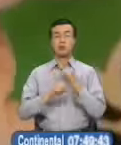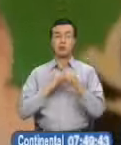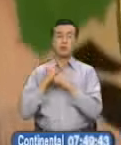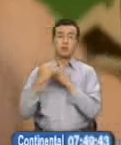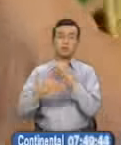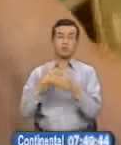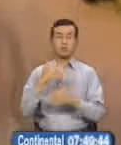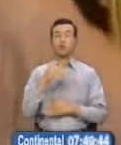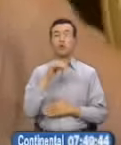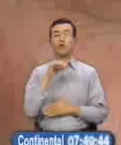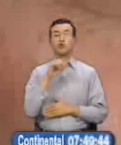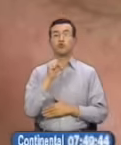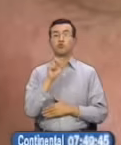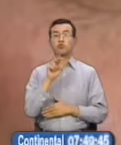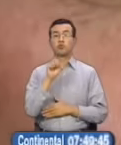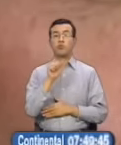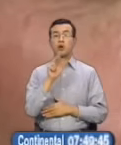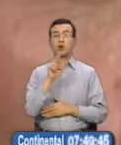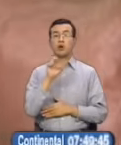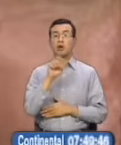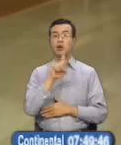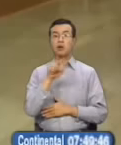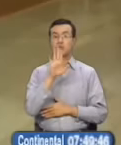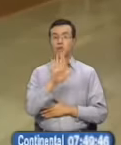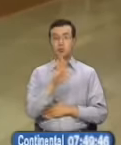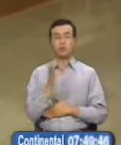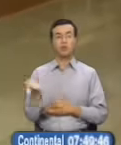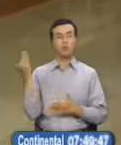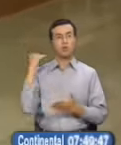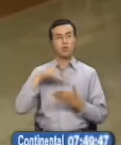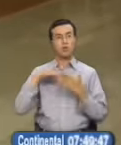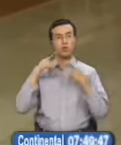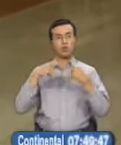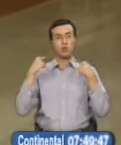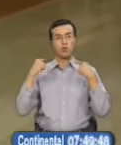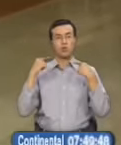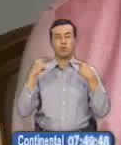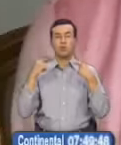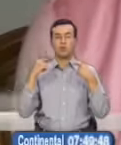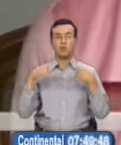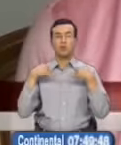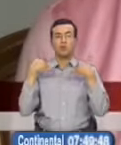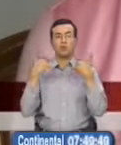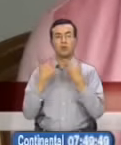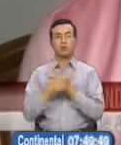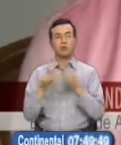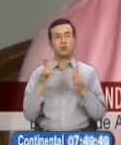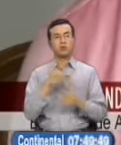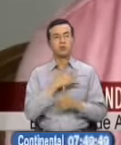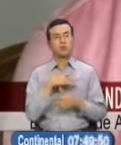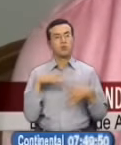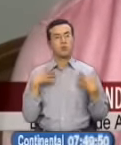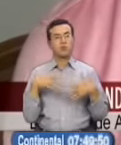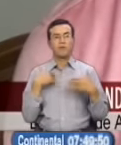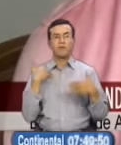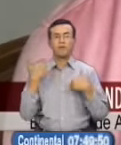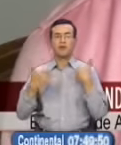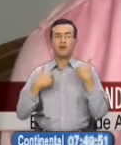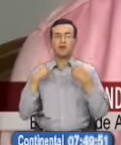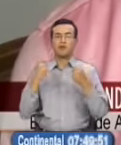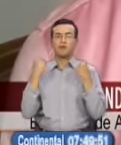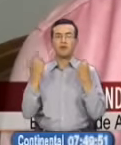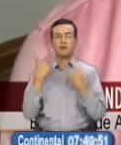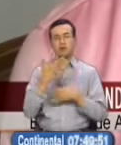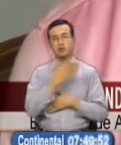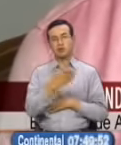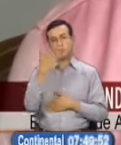después, Luis Fernando Suárez tiene la fortuna de volver a vivir una final de la Copa Libertadores. Uy, es una alegría tan inmensa, tan grande. Pues ya uno